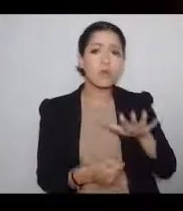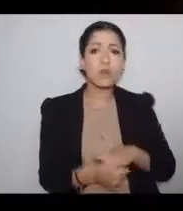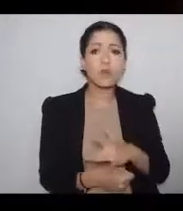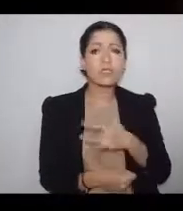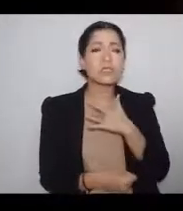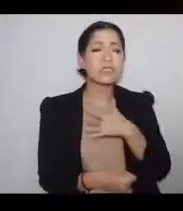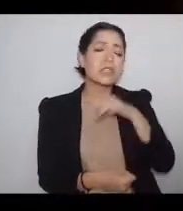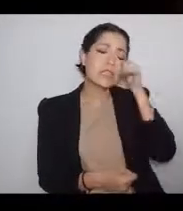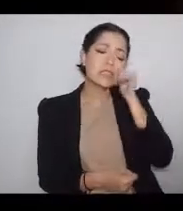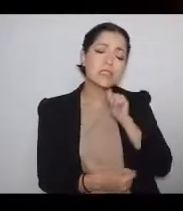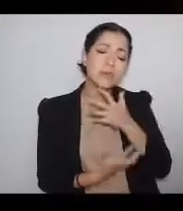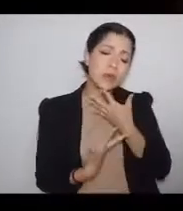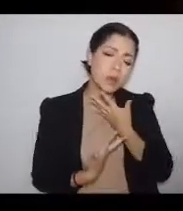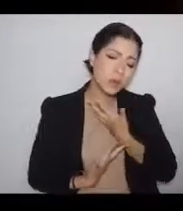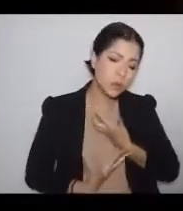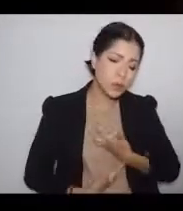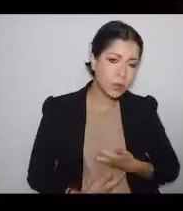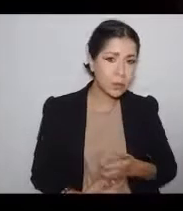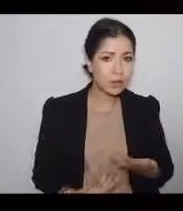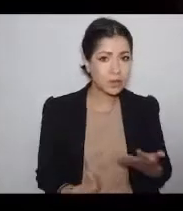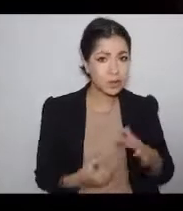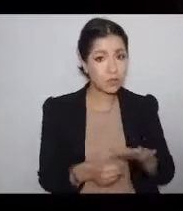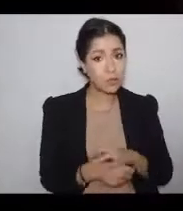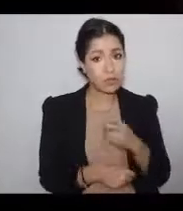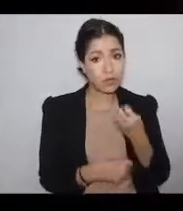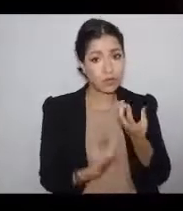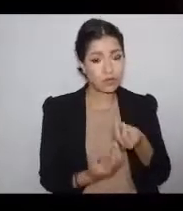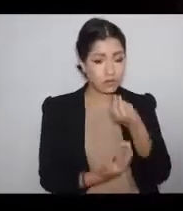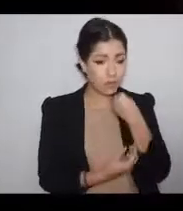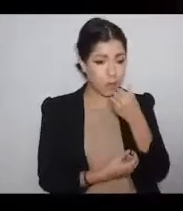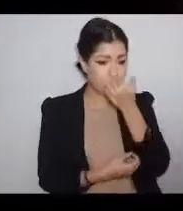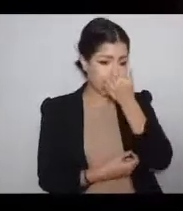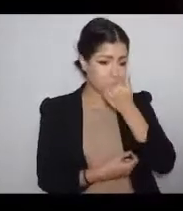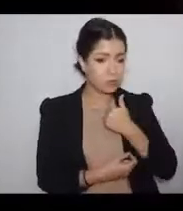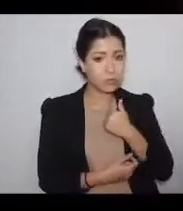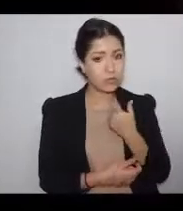depresión. Ya oigo los tambores de la guerra.